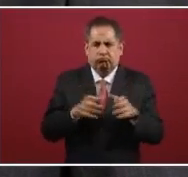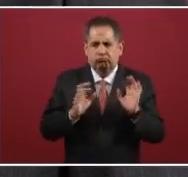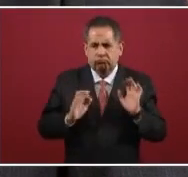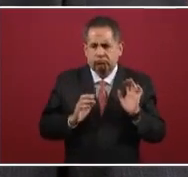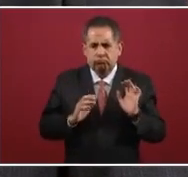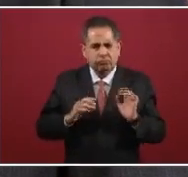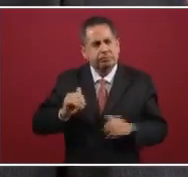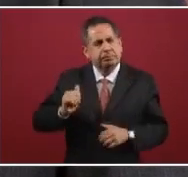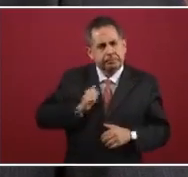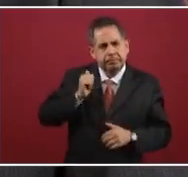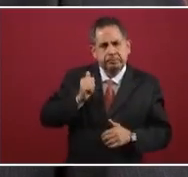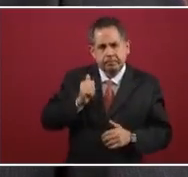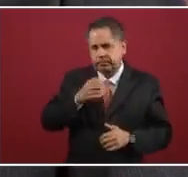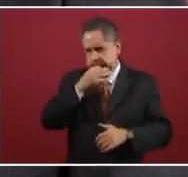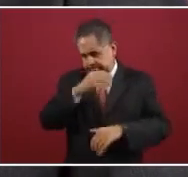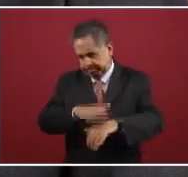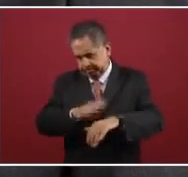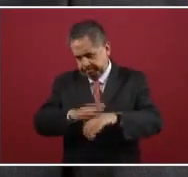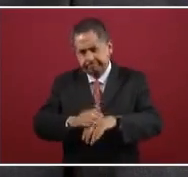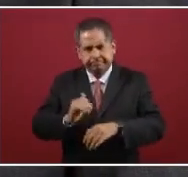a aprovechar, les adelanto,